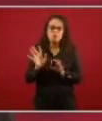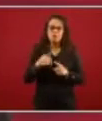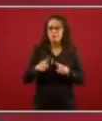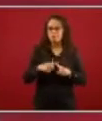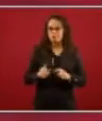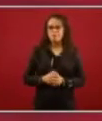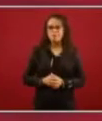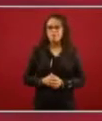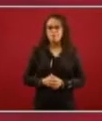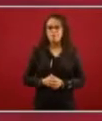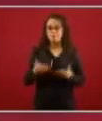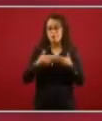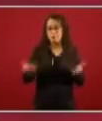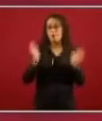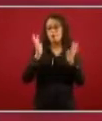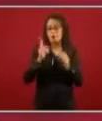Ahora lo estamos viendo.